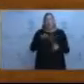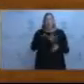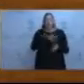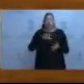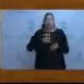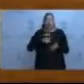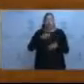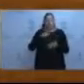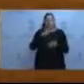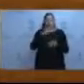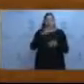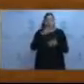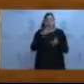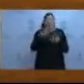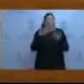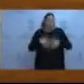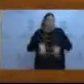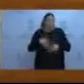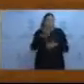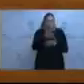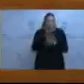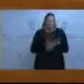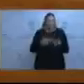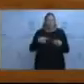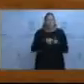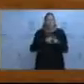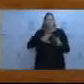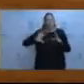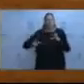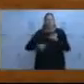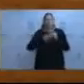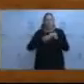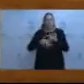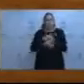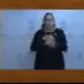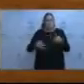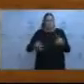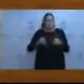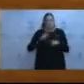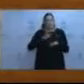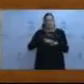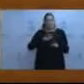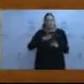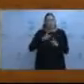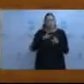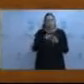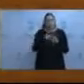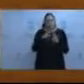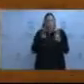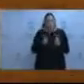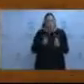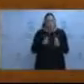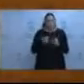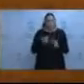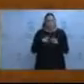una estrategia alternativa complementaria, factible, segura y eficaz. A este respecto,